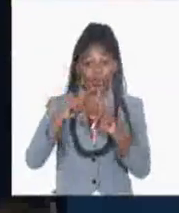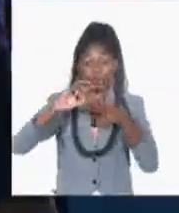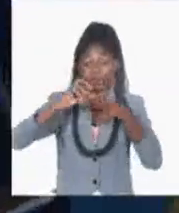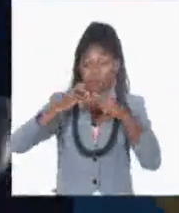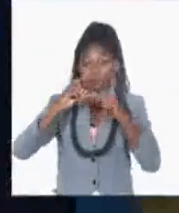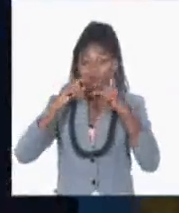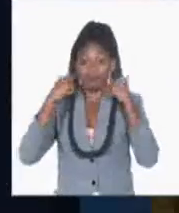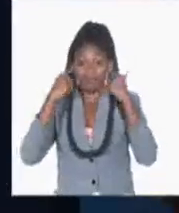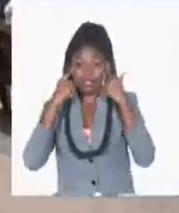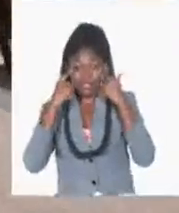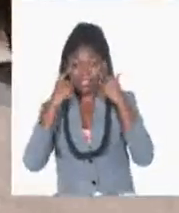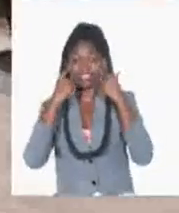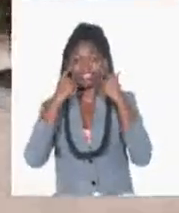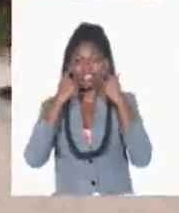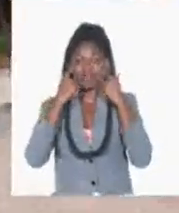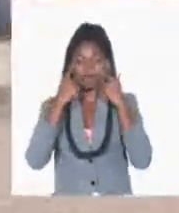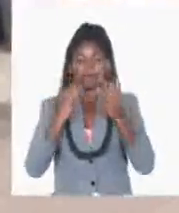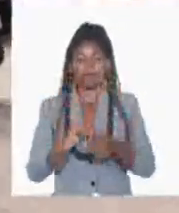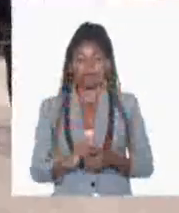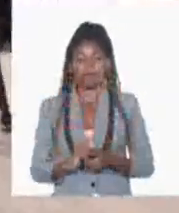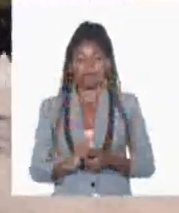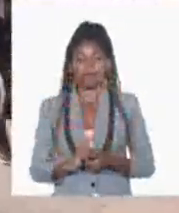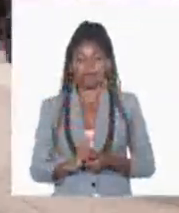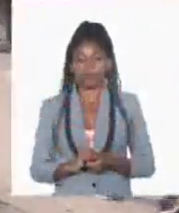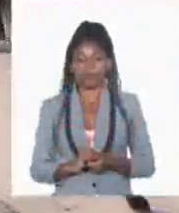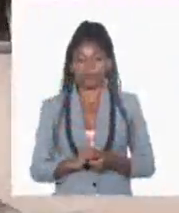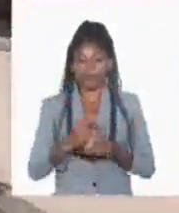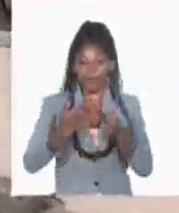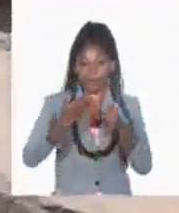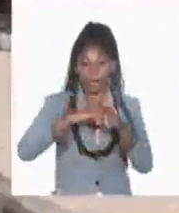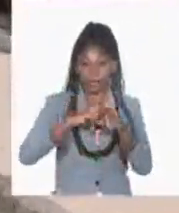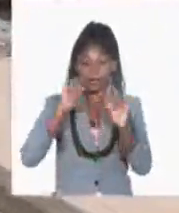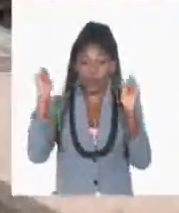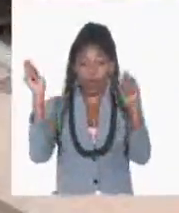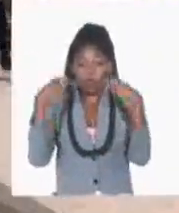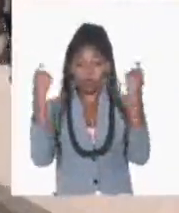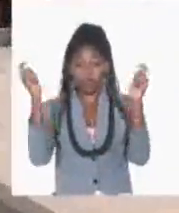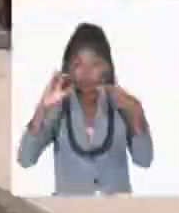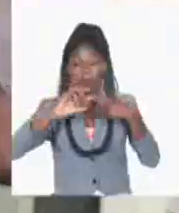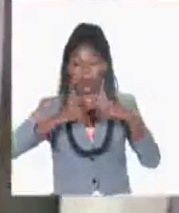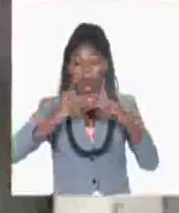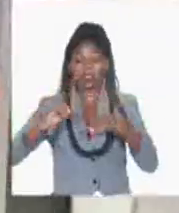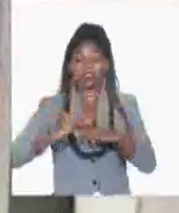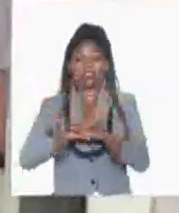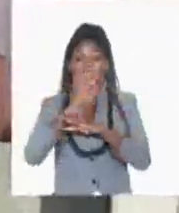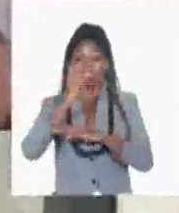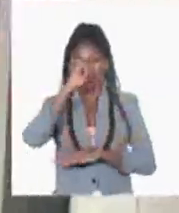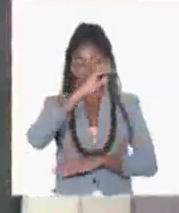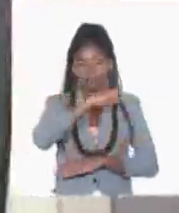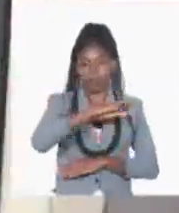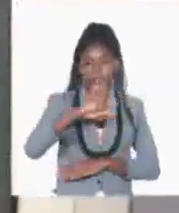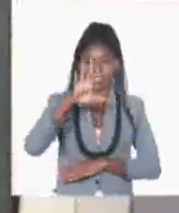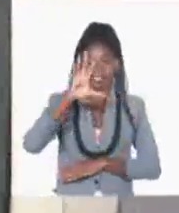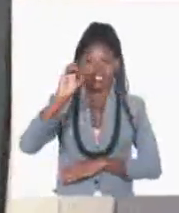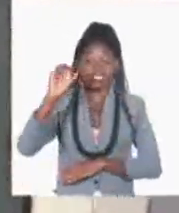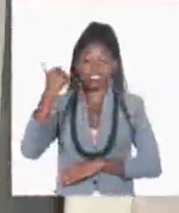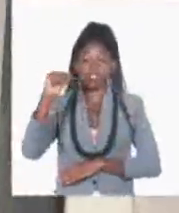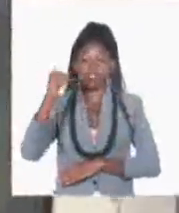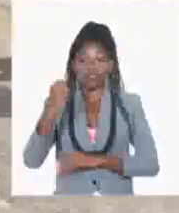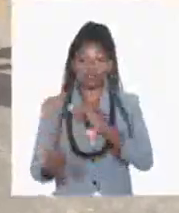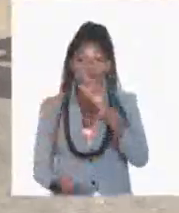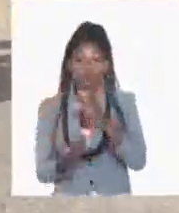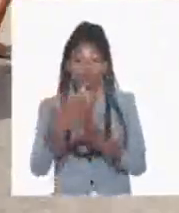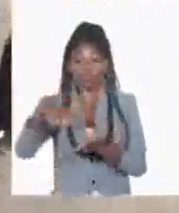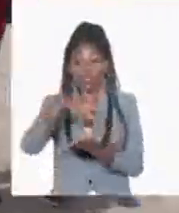mejor espectáculo teatral. La presente edición del Festival de Payasos honra al Día de los Niños, los 510 años de fundada la